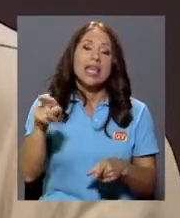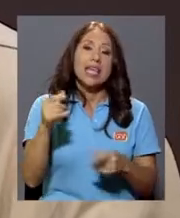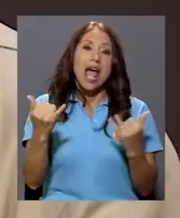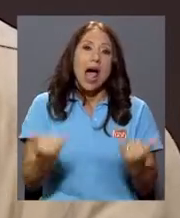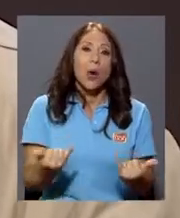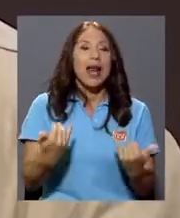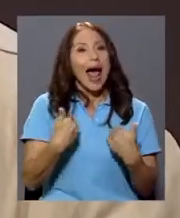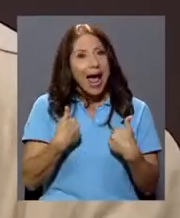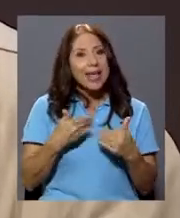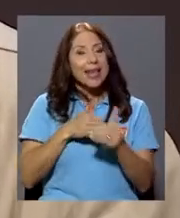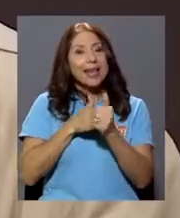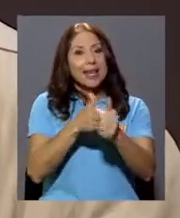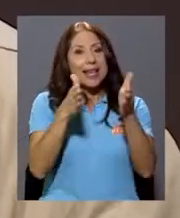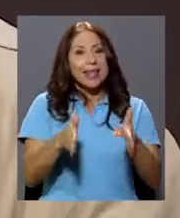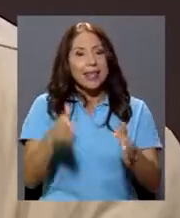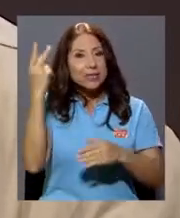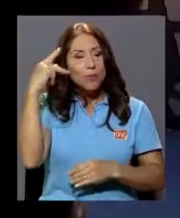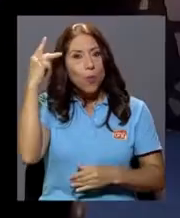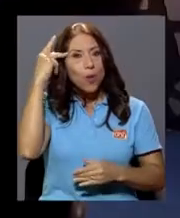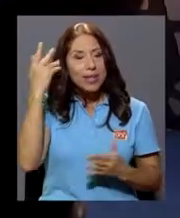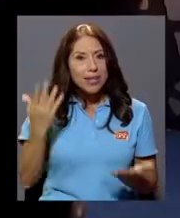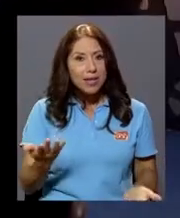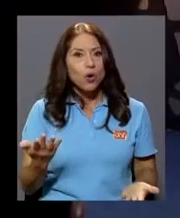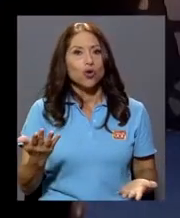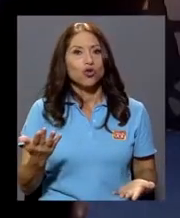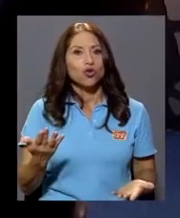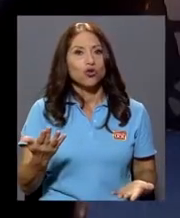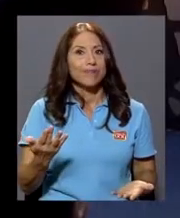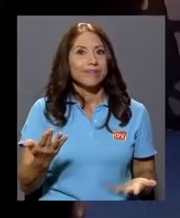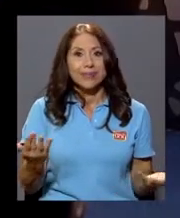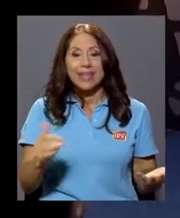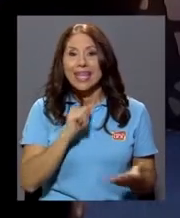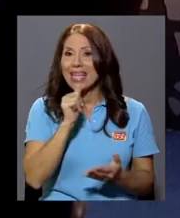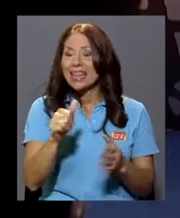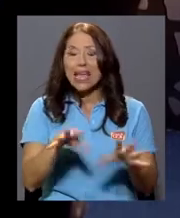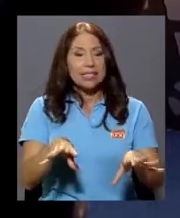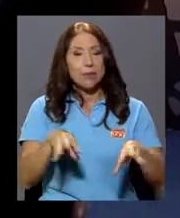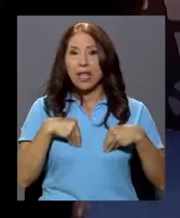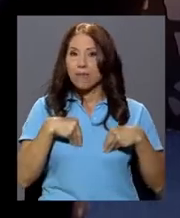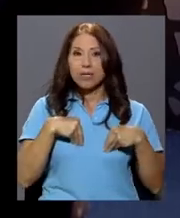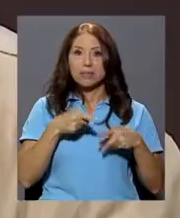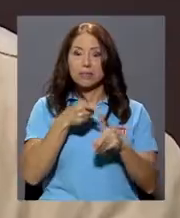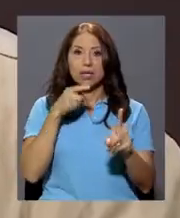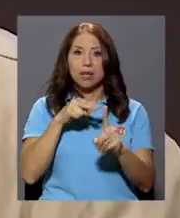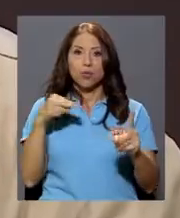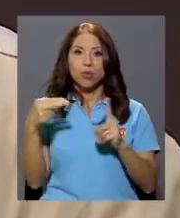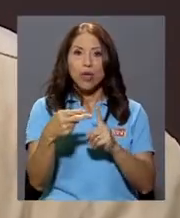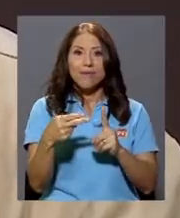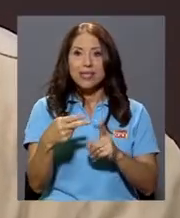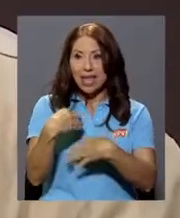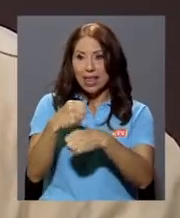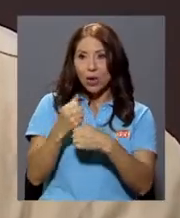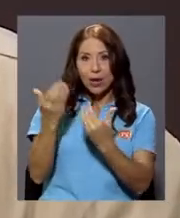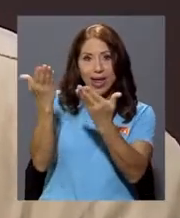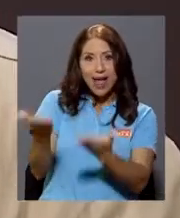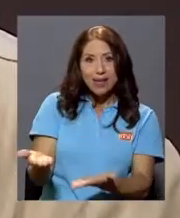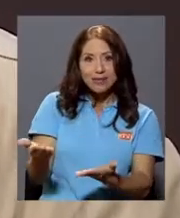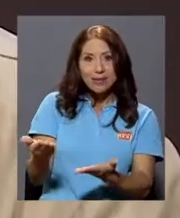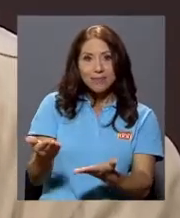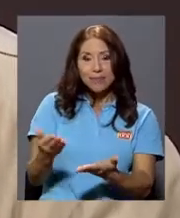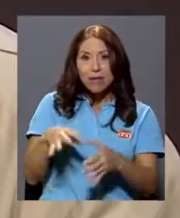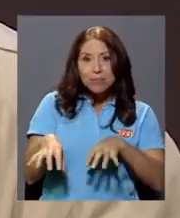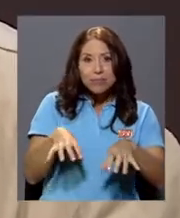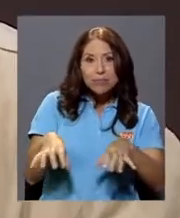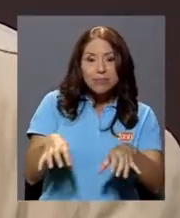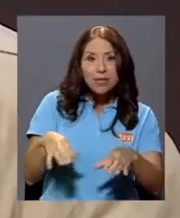de líderes políticos, digamos, inaceptables desde el punto de vista de su actuación y de su intervención ante